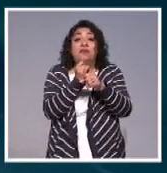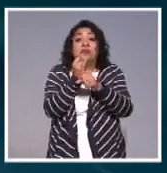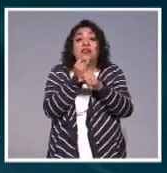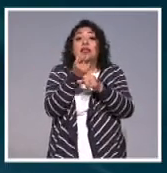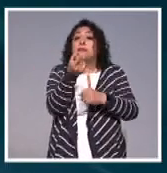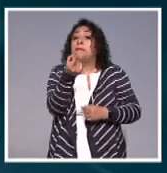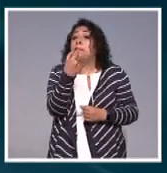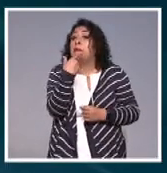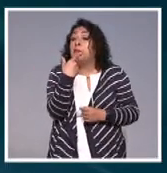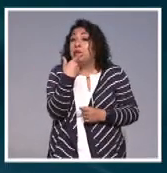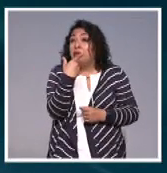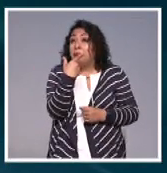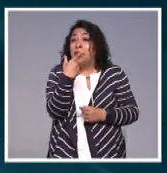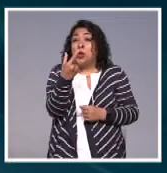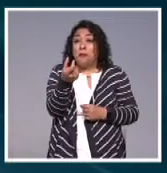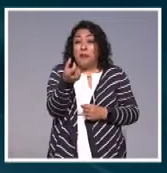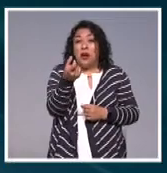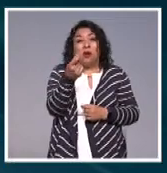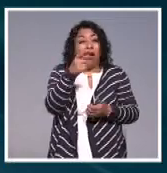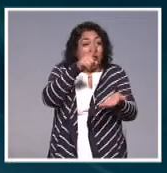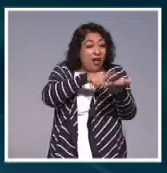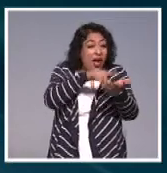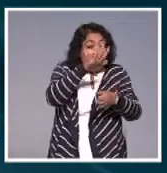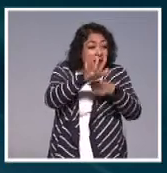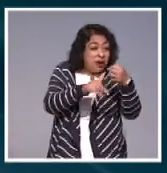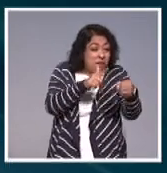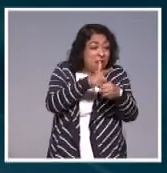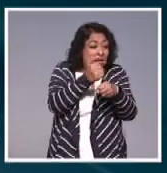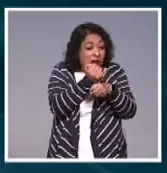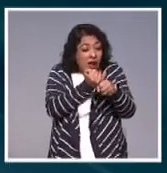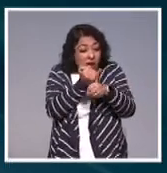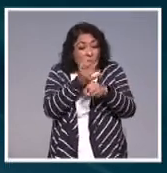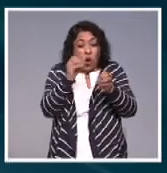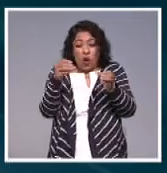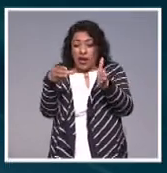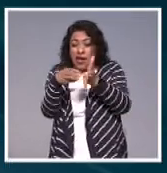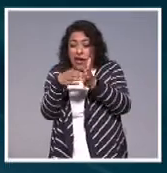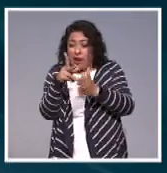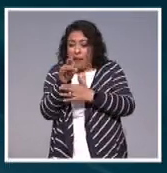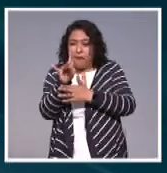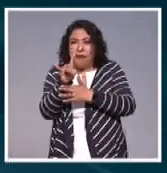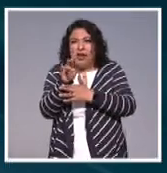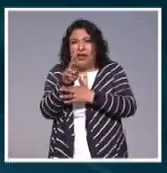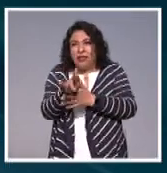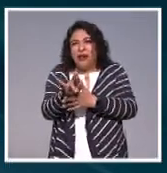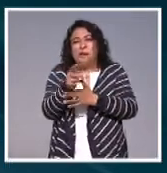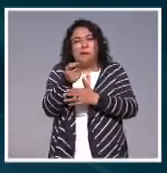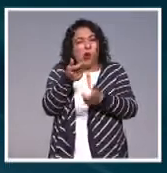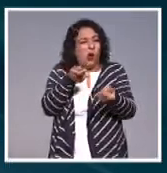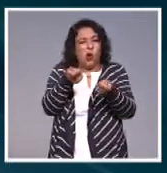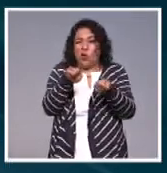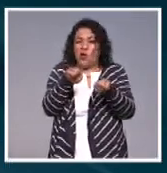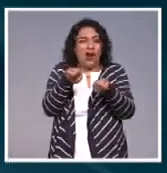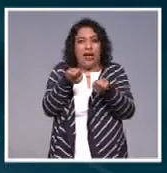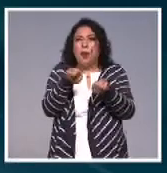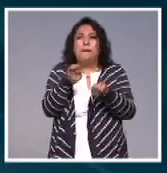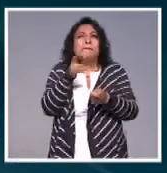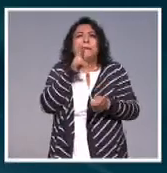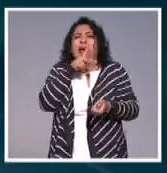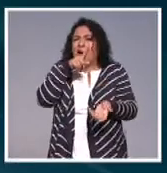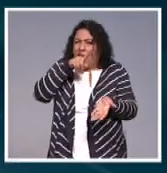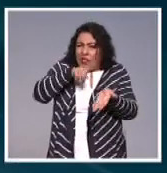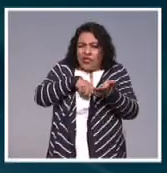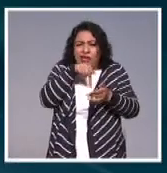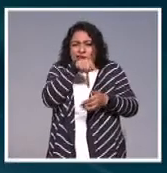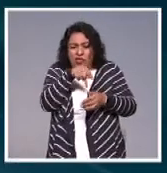fármacos, ¿no? Pero en vez de hacerlo en animales o en cajas Petri, con condiciones como poco controladas, se hacen dentro